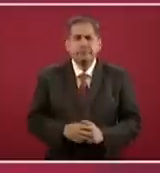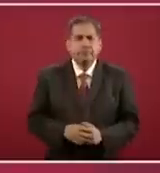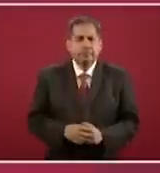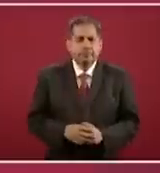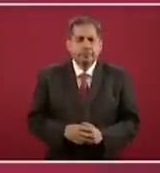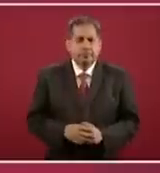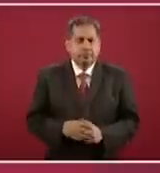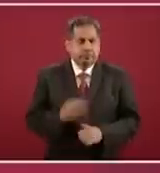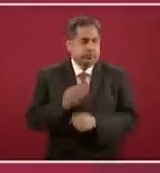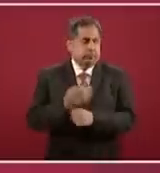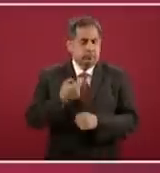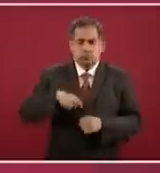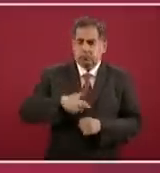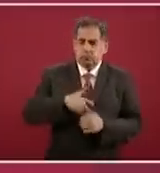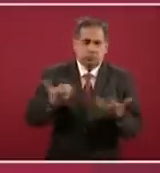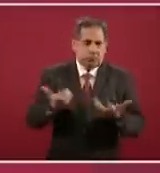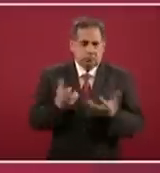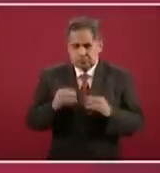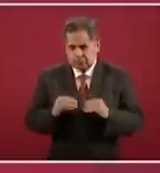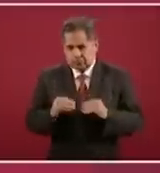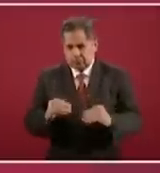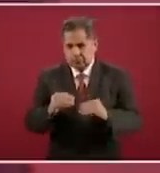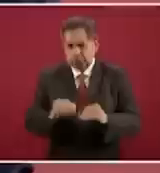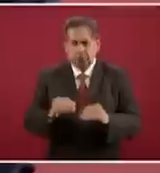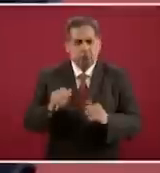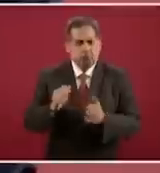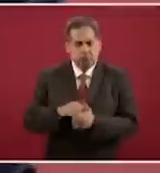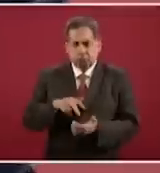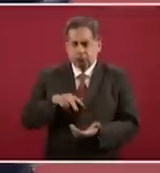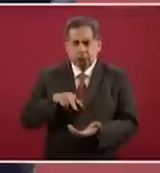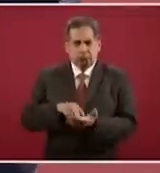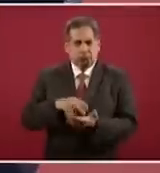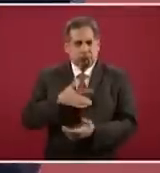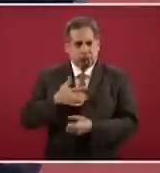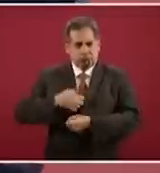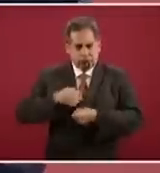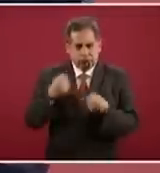y actuamos con aplomo,